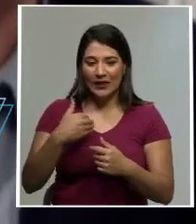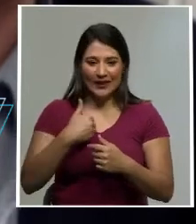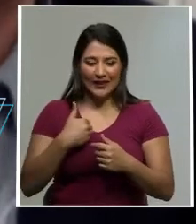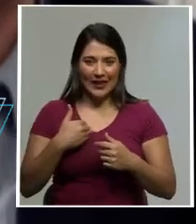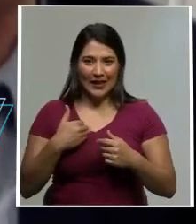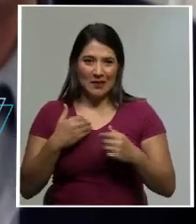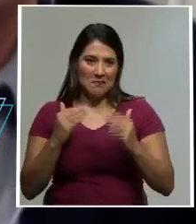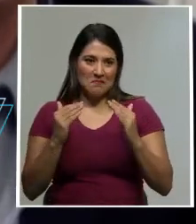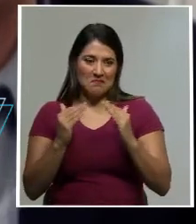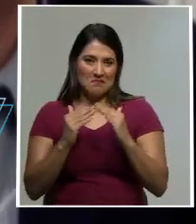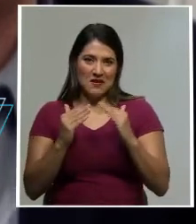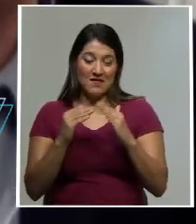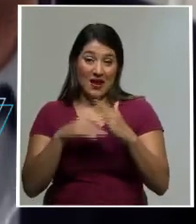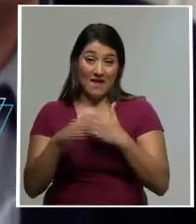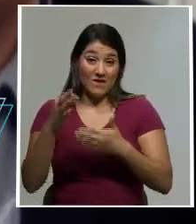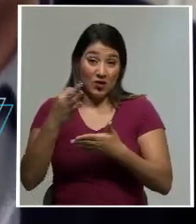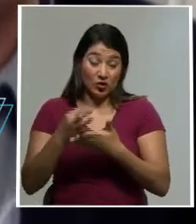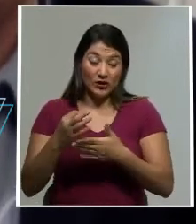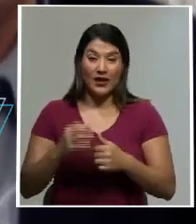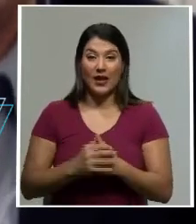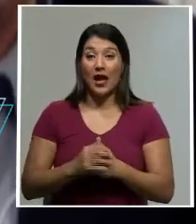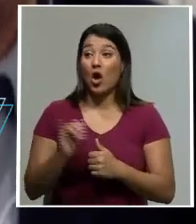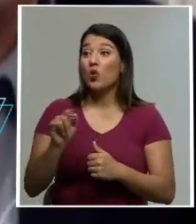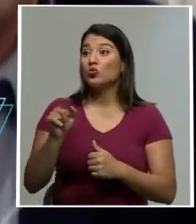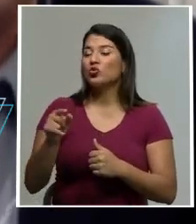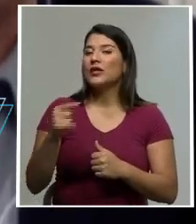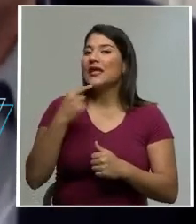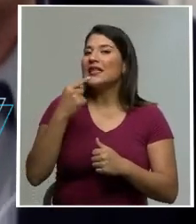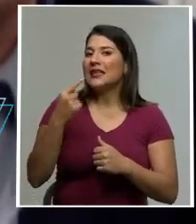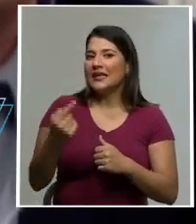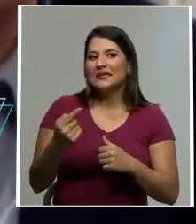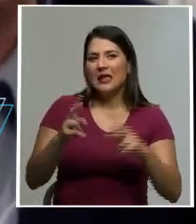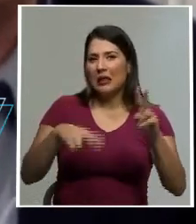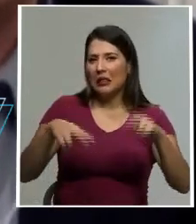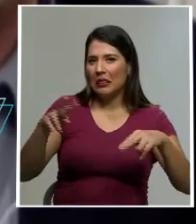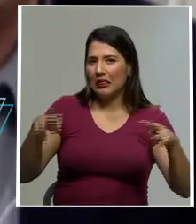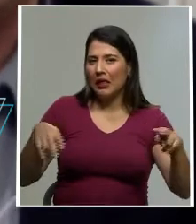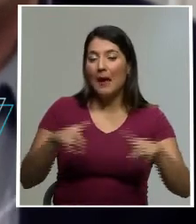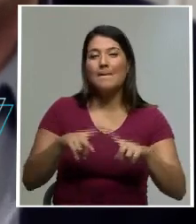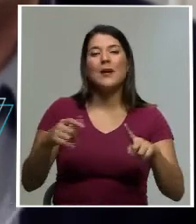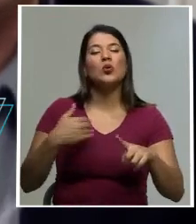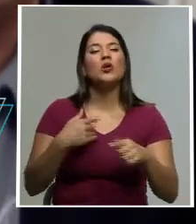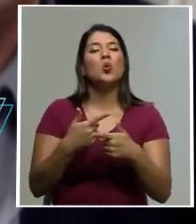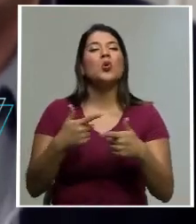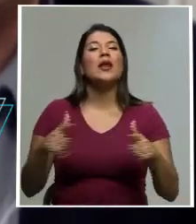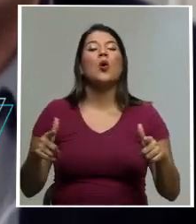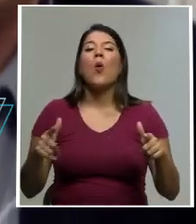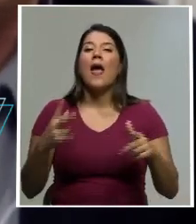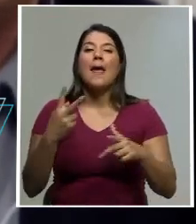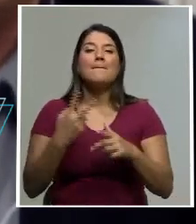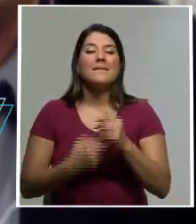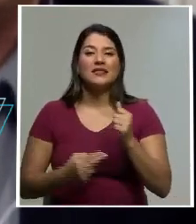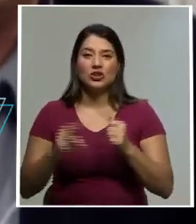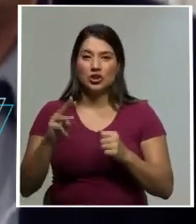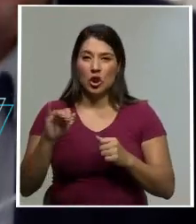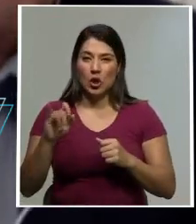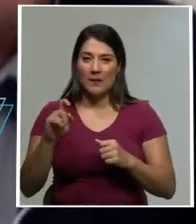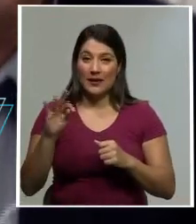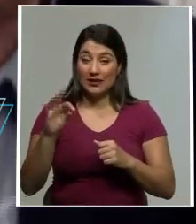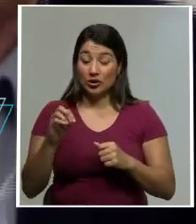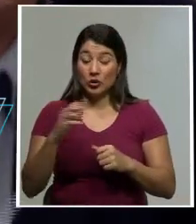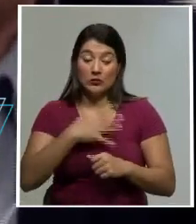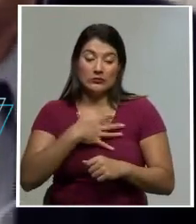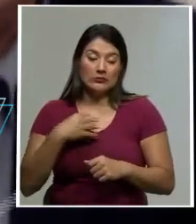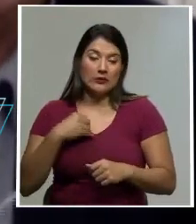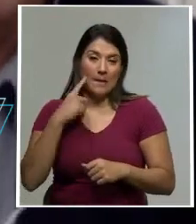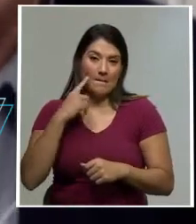sea, hay de todo, pero digamos, hay un lenguaje como muy mixto que es fascinante para mi gusto,